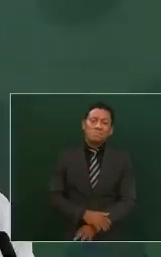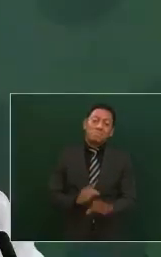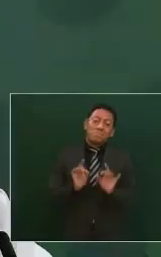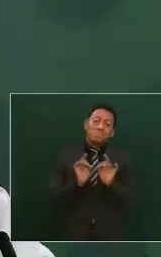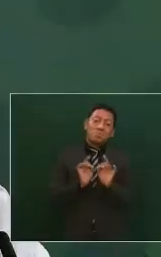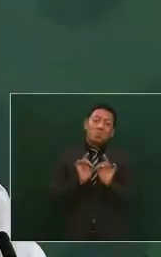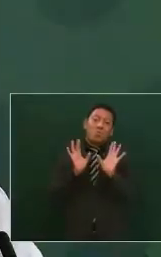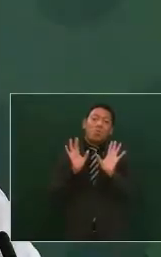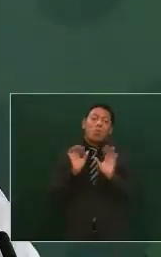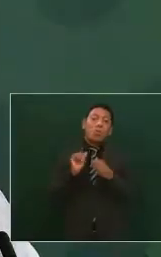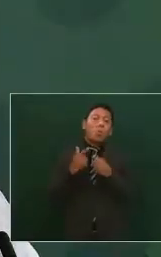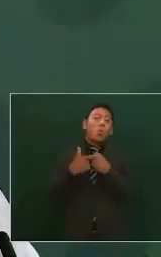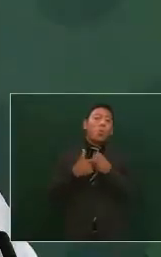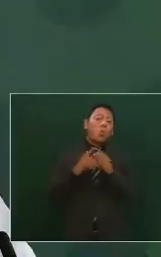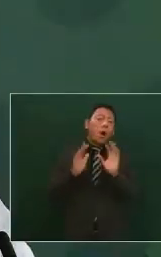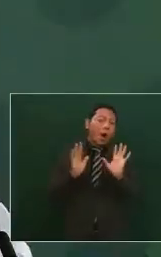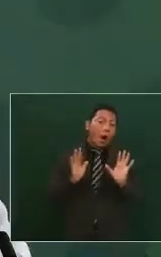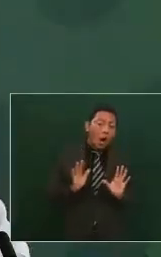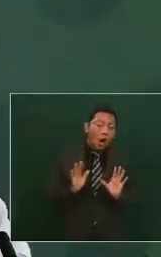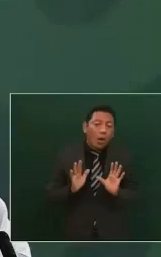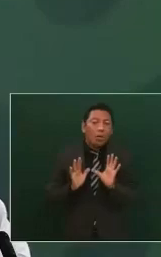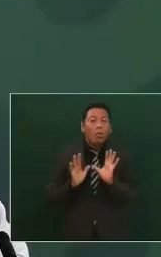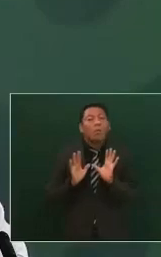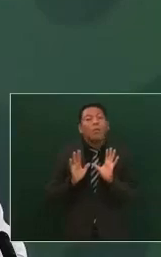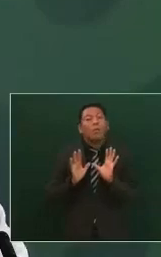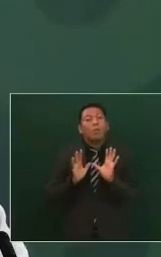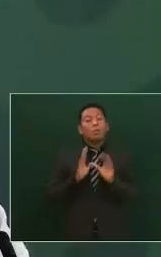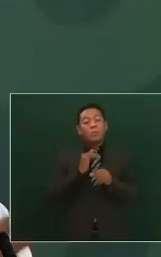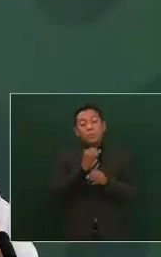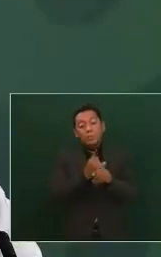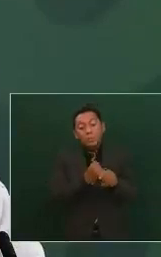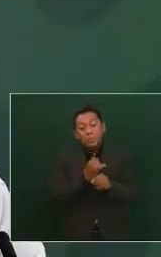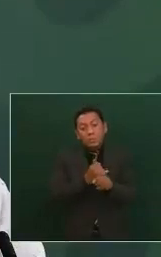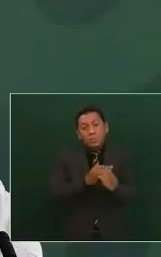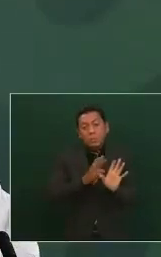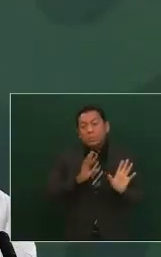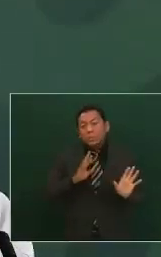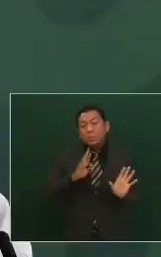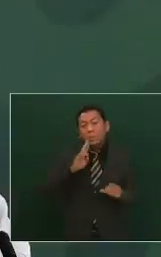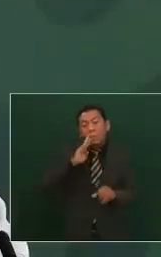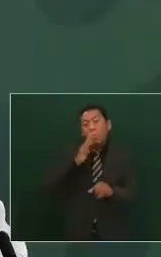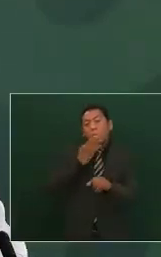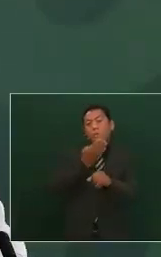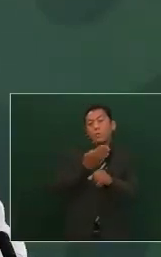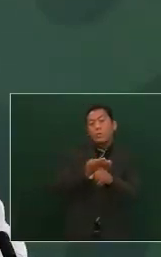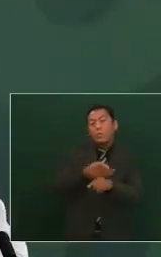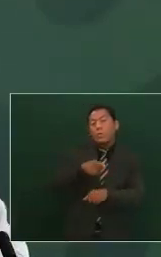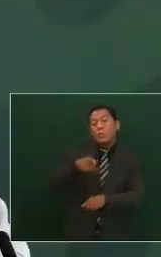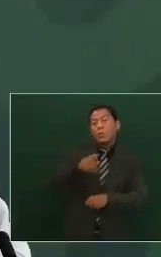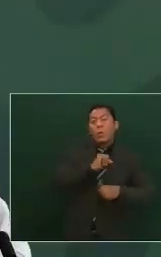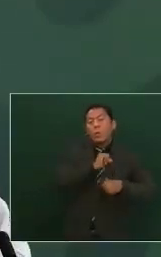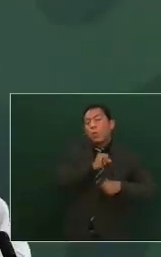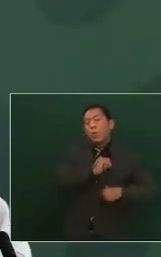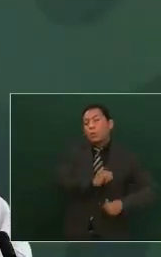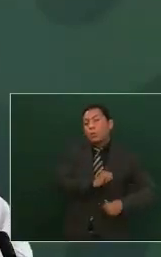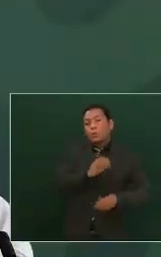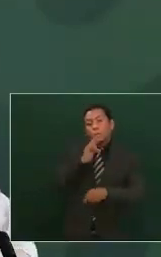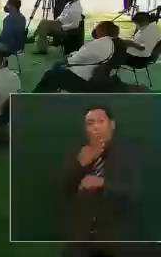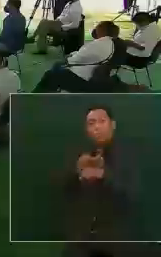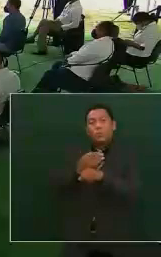hizo algo ilegal y es honesto, no debe de preocuparse, porque el que nada debe, nada